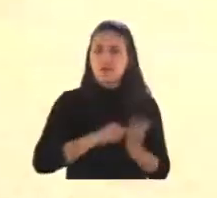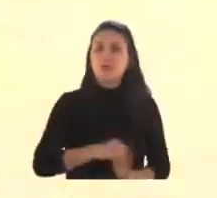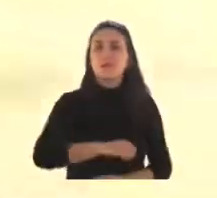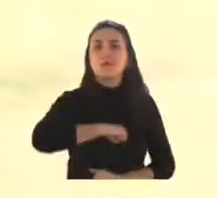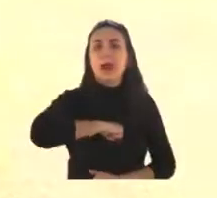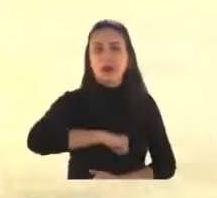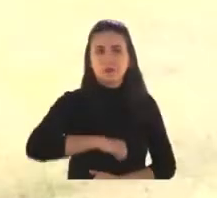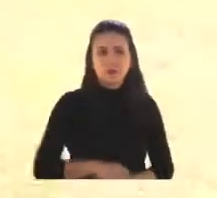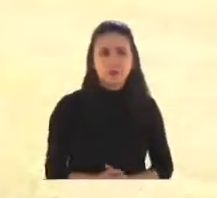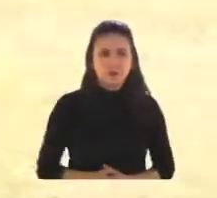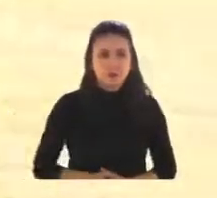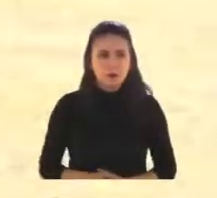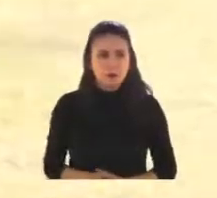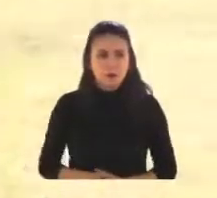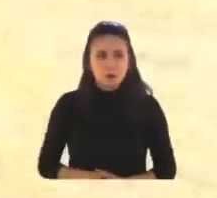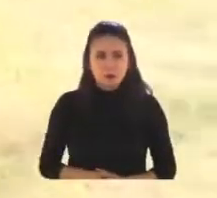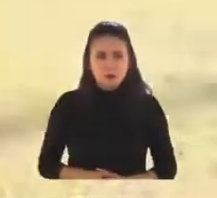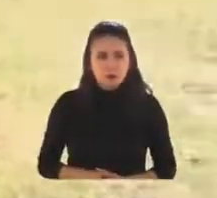voto